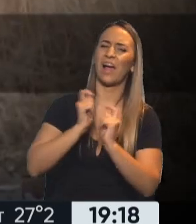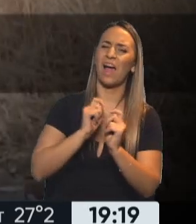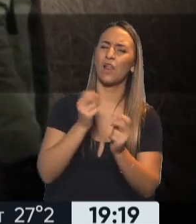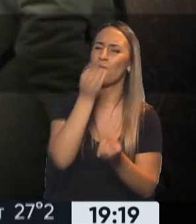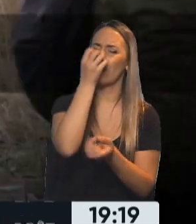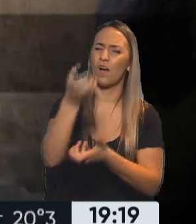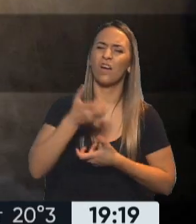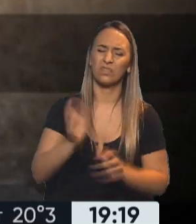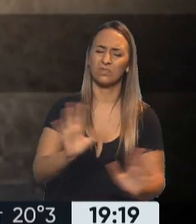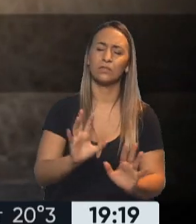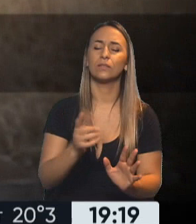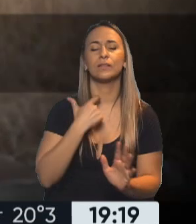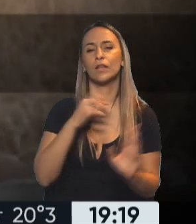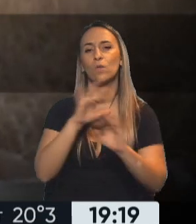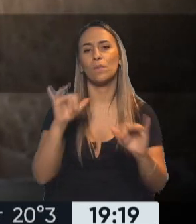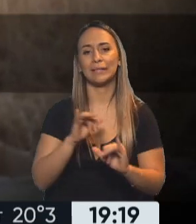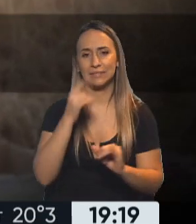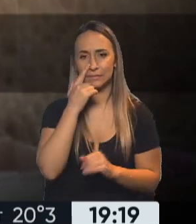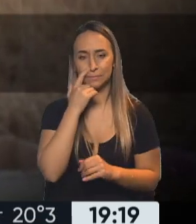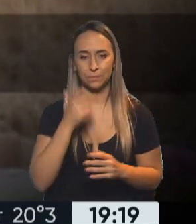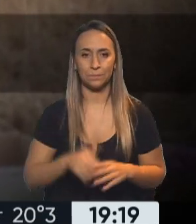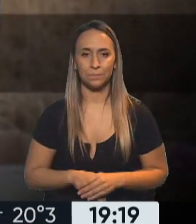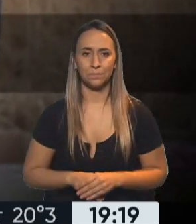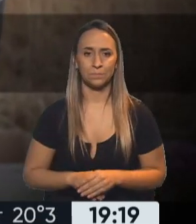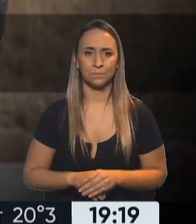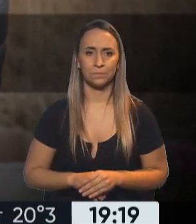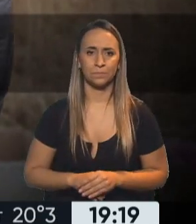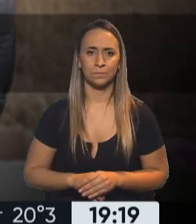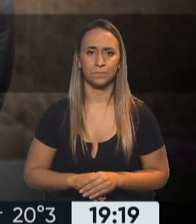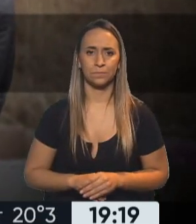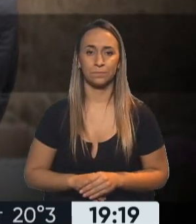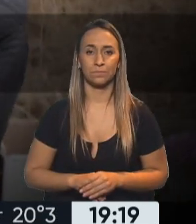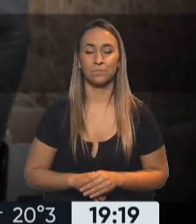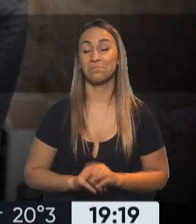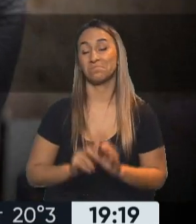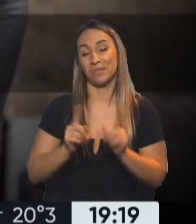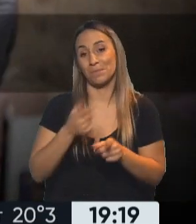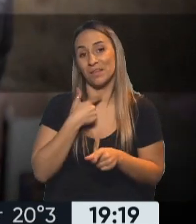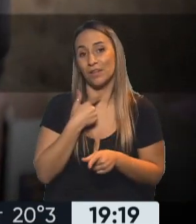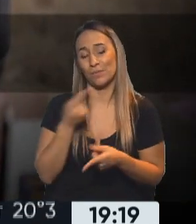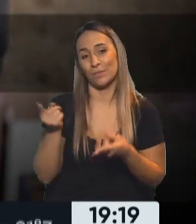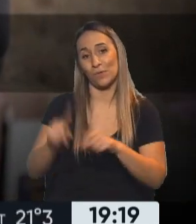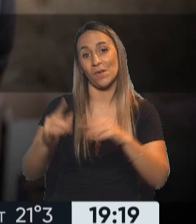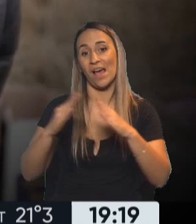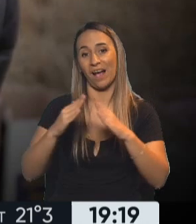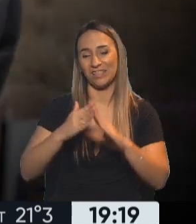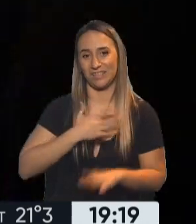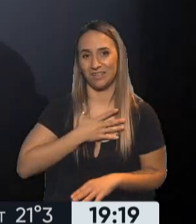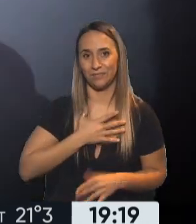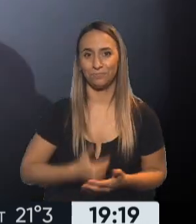flowers, Peaceful only sky peace. for us. And return. Return to Home.